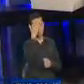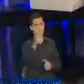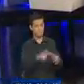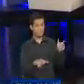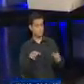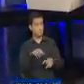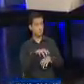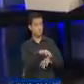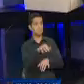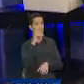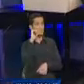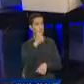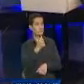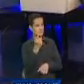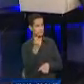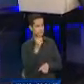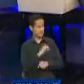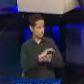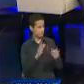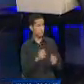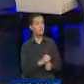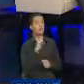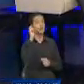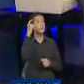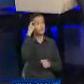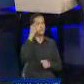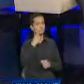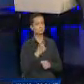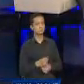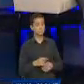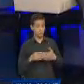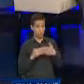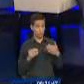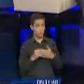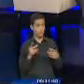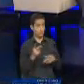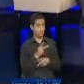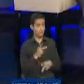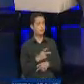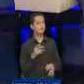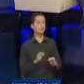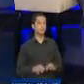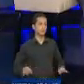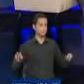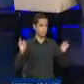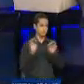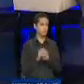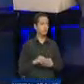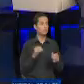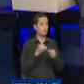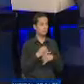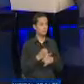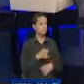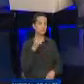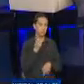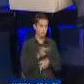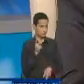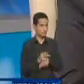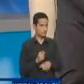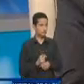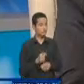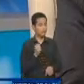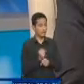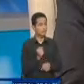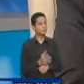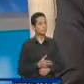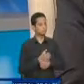el día de mañana? A ver, el gobierno dice, vamos, necesitamos proteger la dolarización, necesitamos proteger la industria y garantizar el empleo. ¿Se está entendiendo